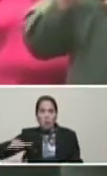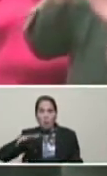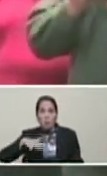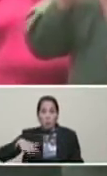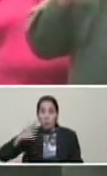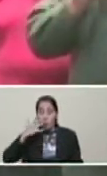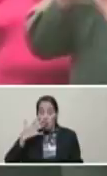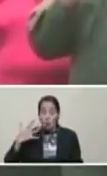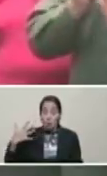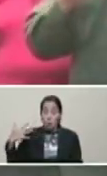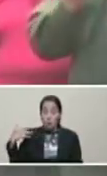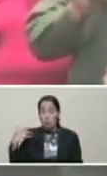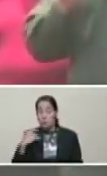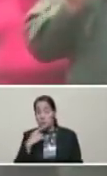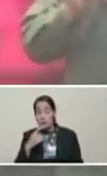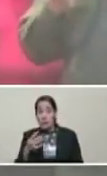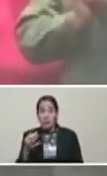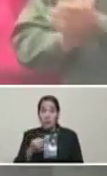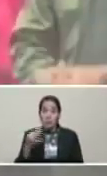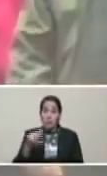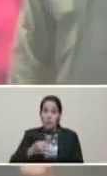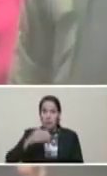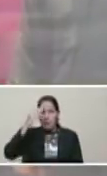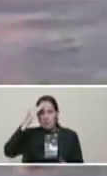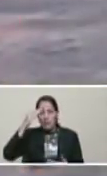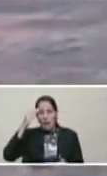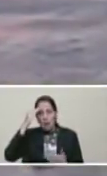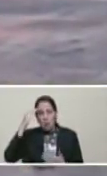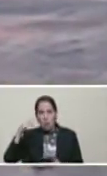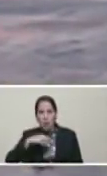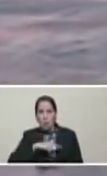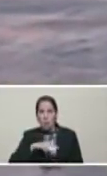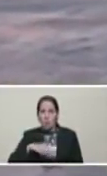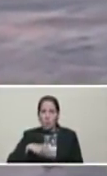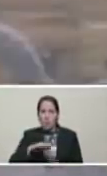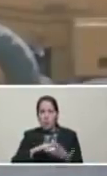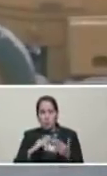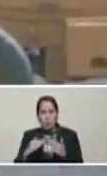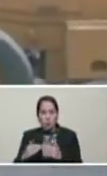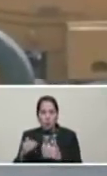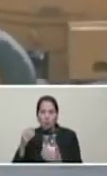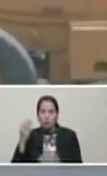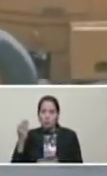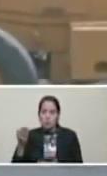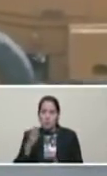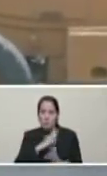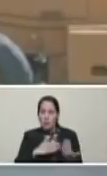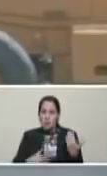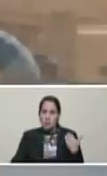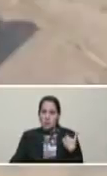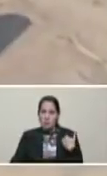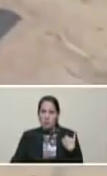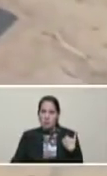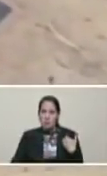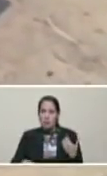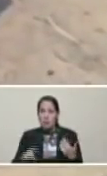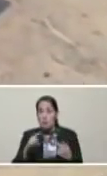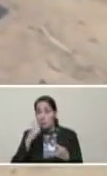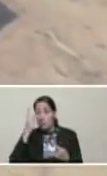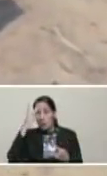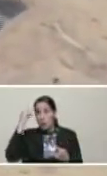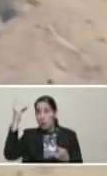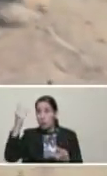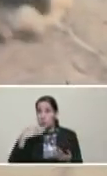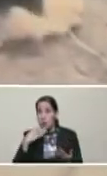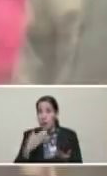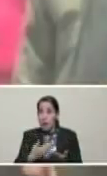de verdad mandarle un saludo de nuestra comunidad hacia usted presidente y estamos agradecido primero dios ya